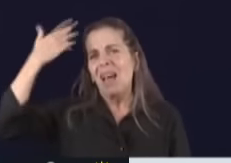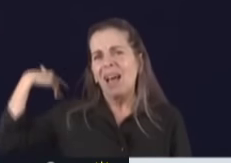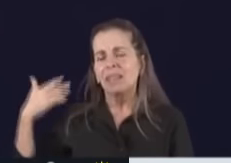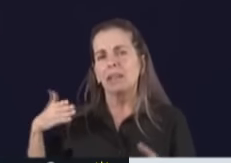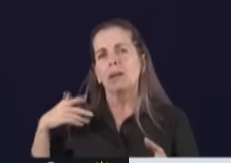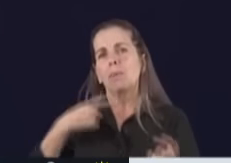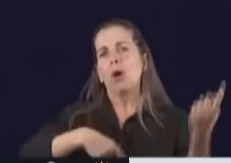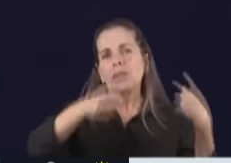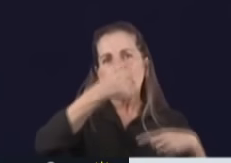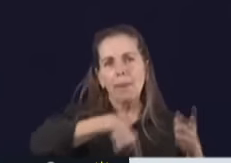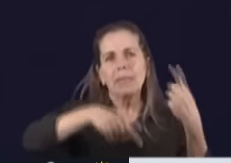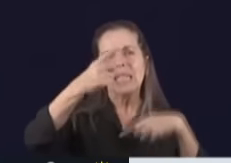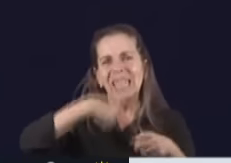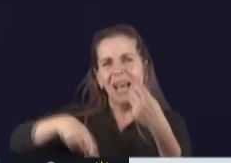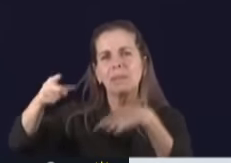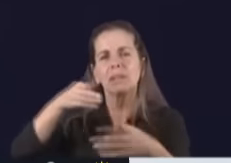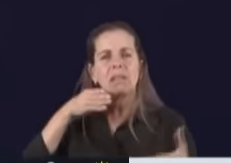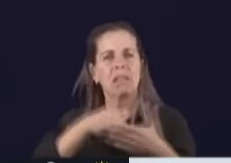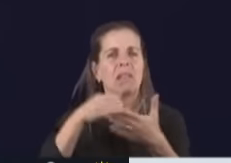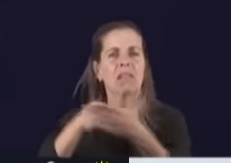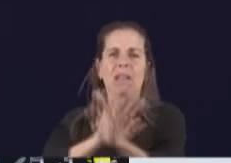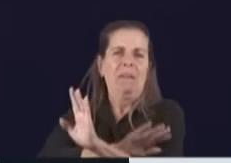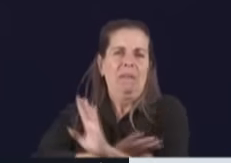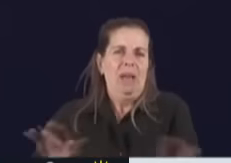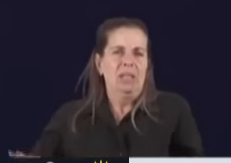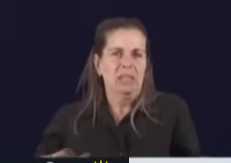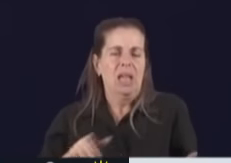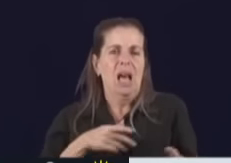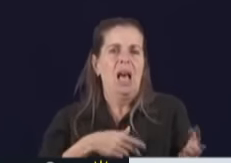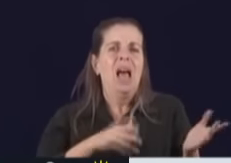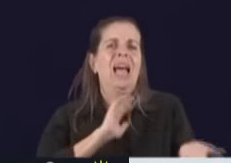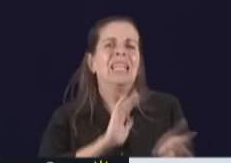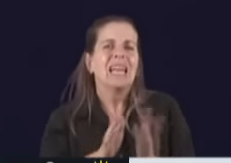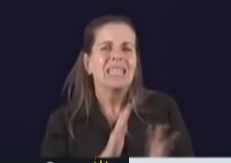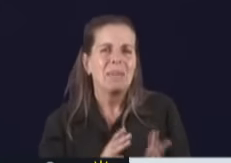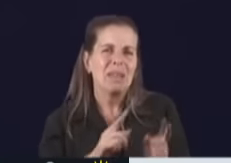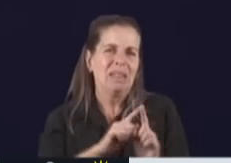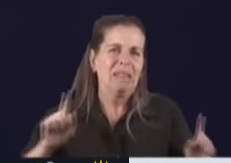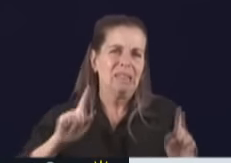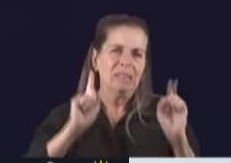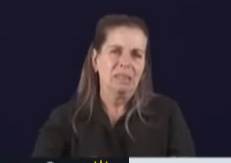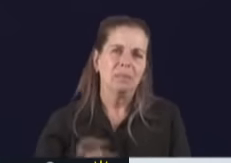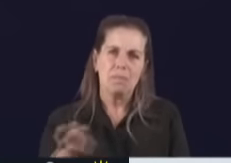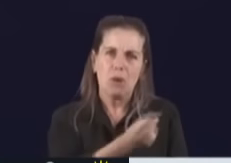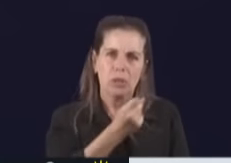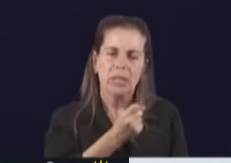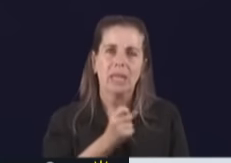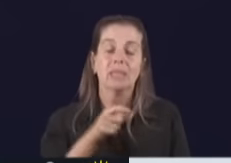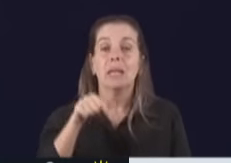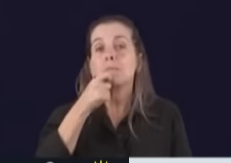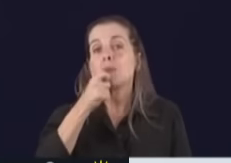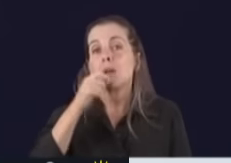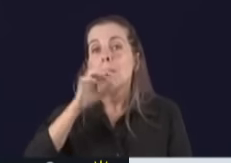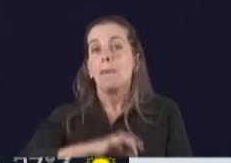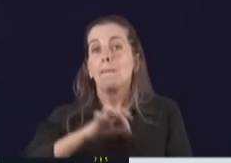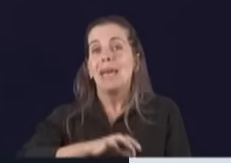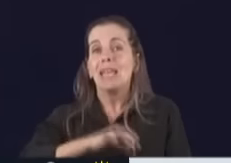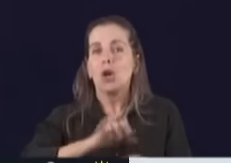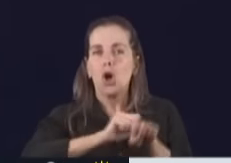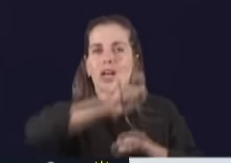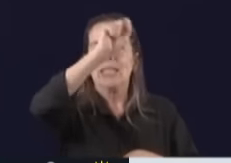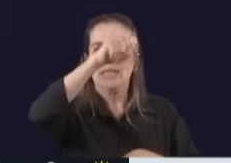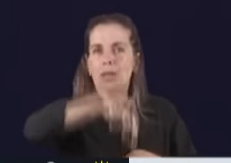que encarecían los tratamientos. También se dispuso que los médicos formados en Argentina tengan prioridad en las residencias médicas y se